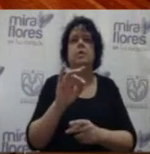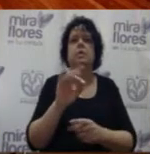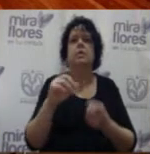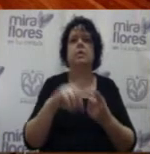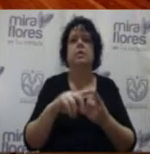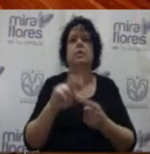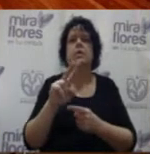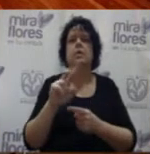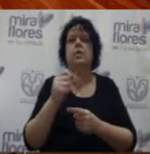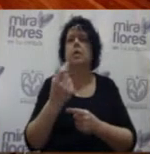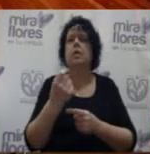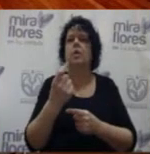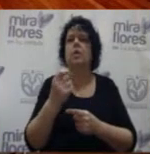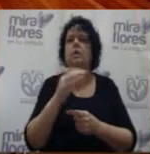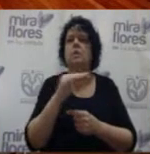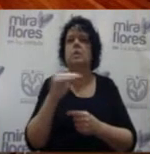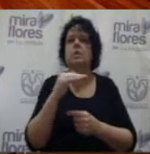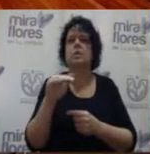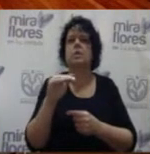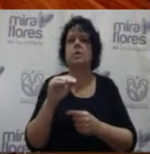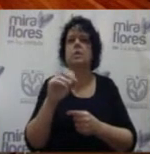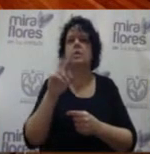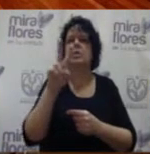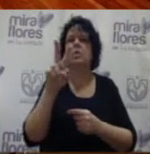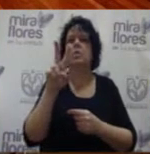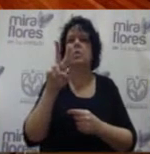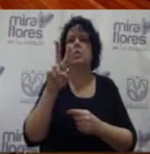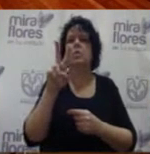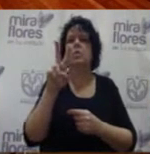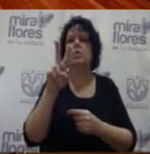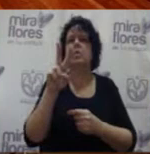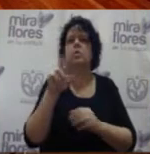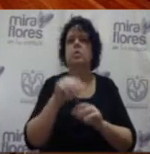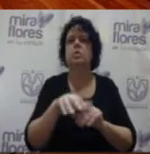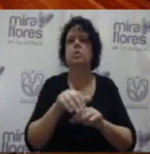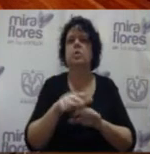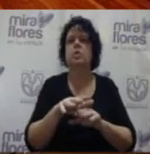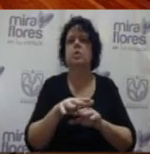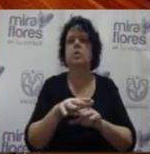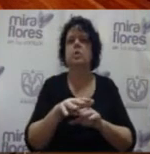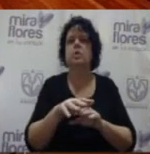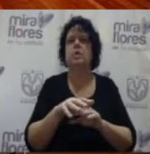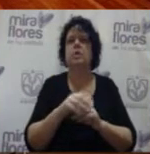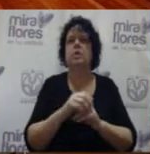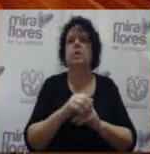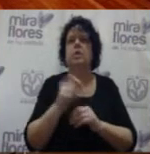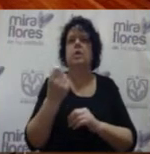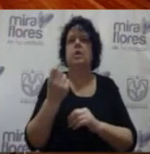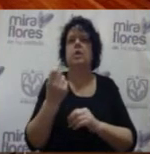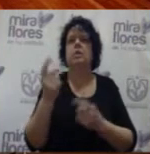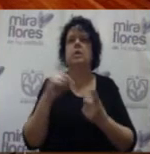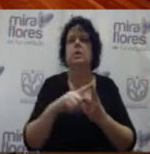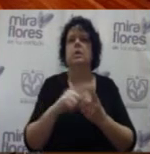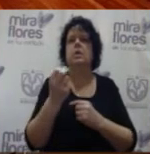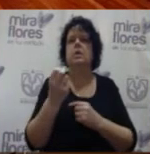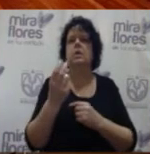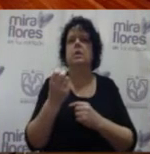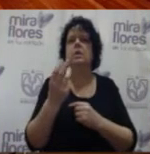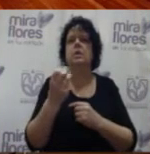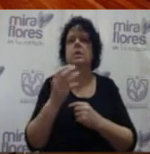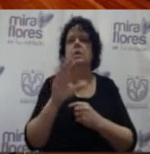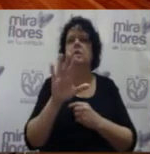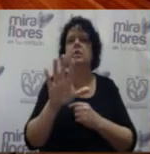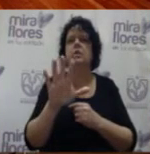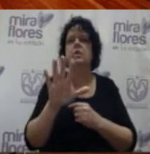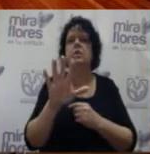las 11 y cuarto horas del día 2 de julio del presente año, así como desde las 11 horas hasta las 12 horas del día